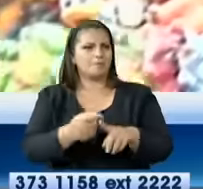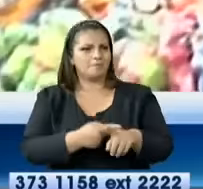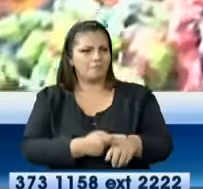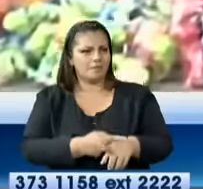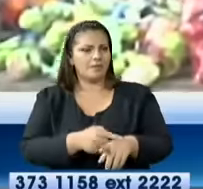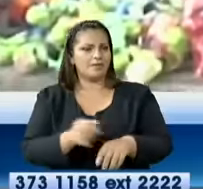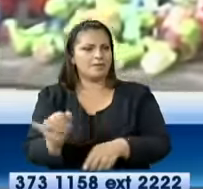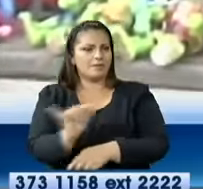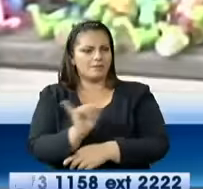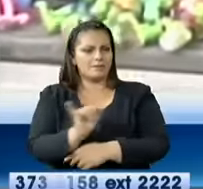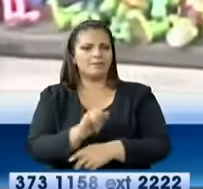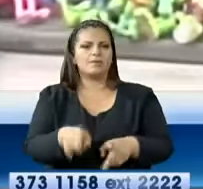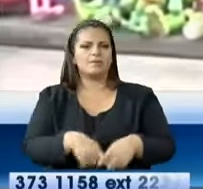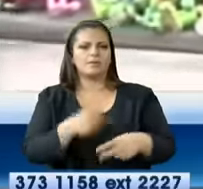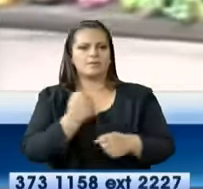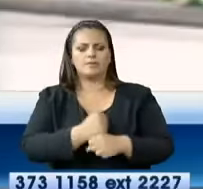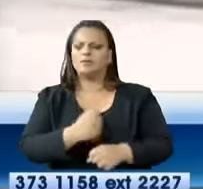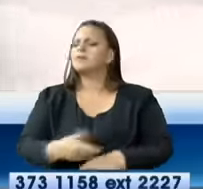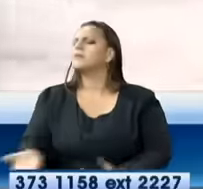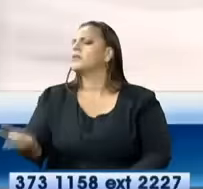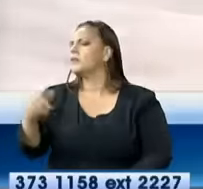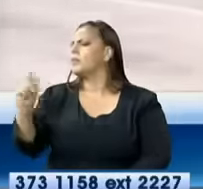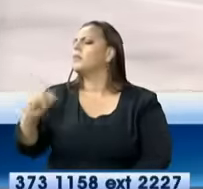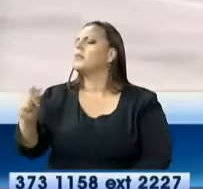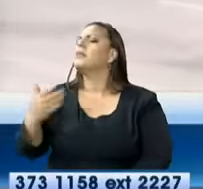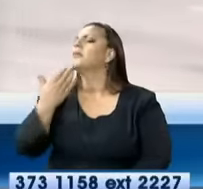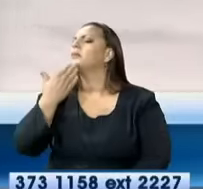se comienza así. ¿Cuál es el más barato que tienen?